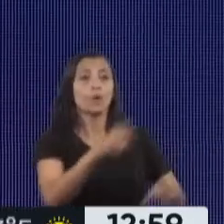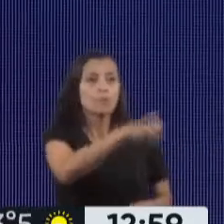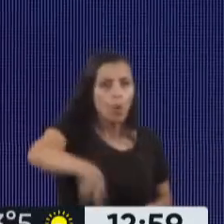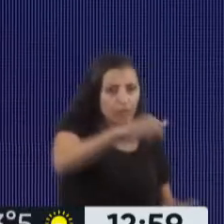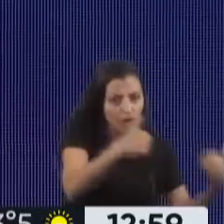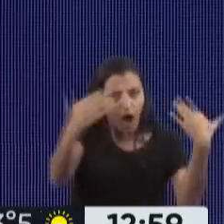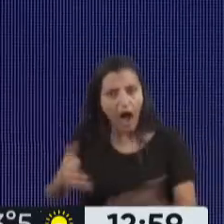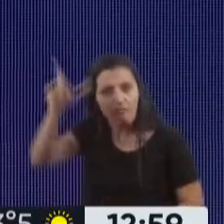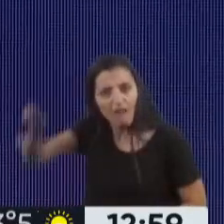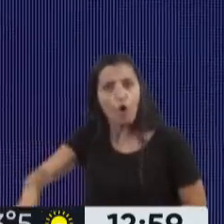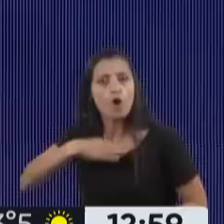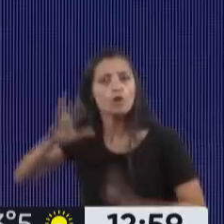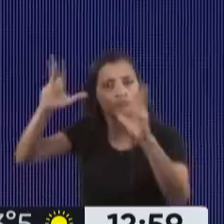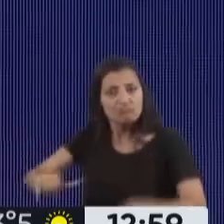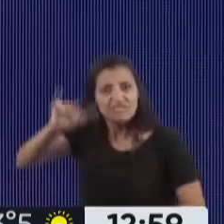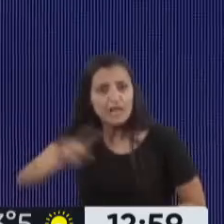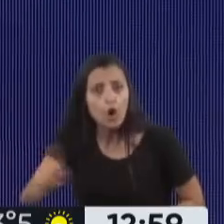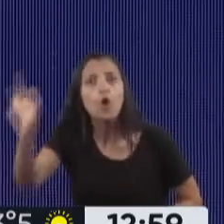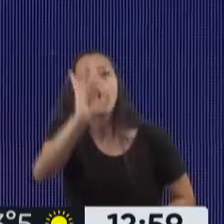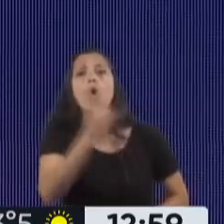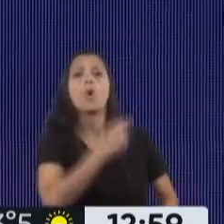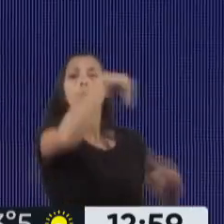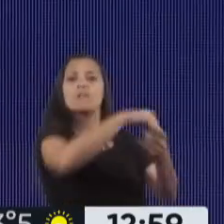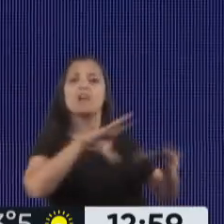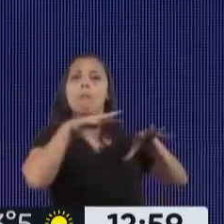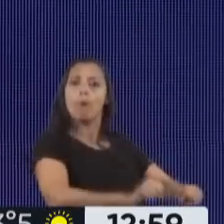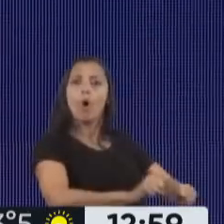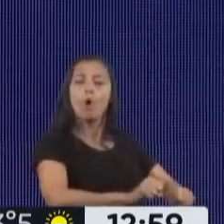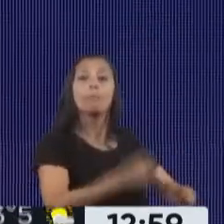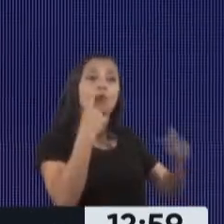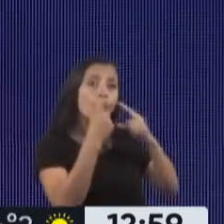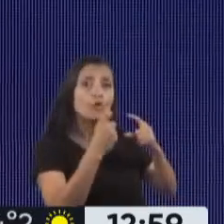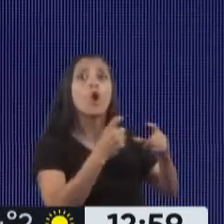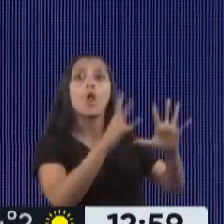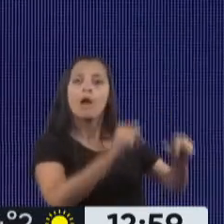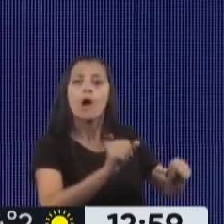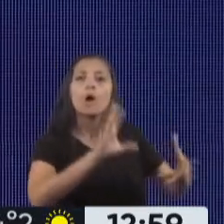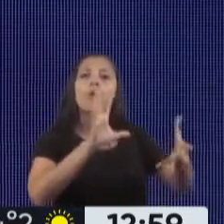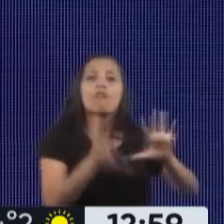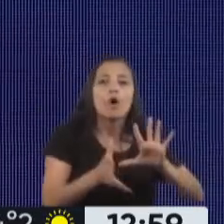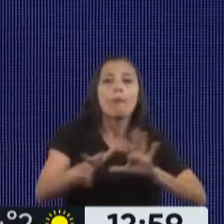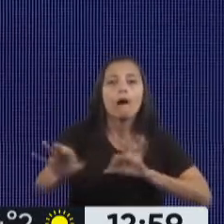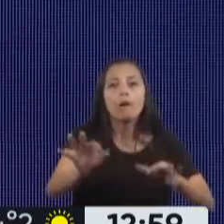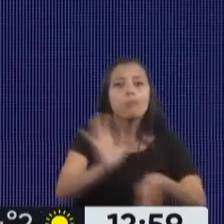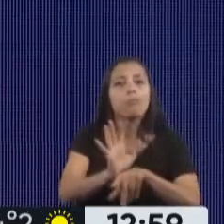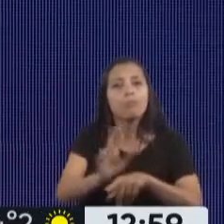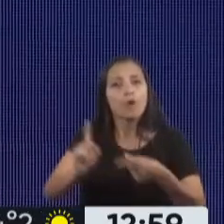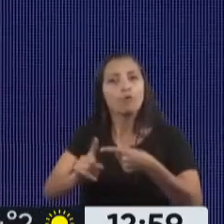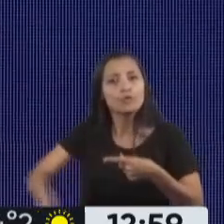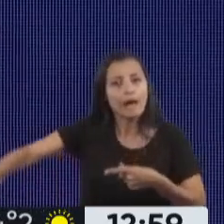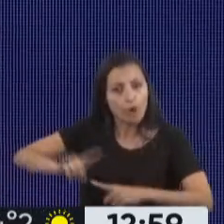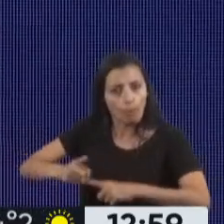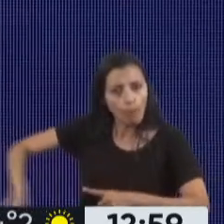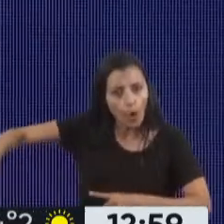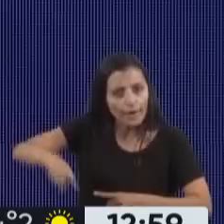los chorros y que no los auditen y que utilicen las universidades para afanar con la política? Porque esa